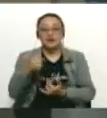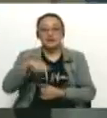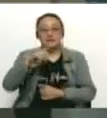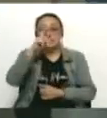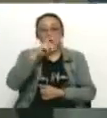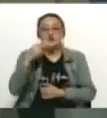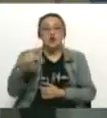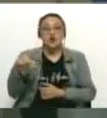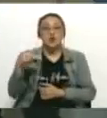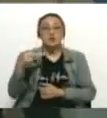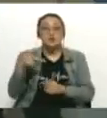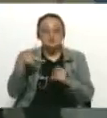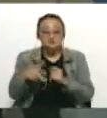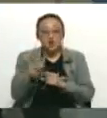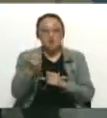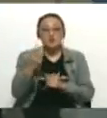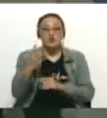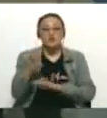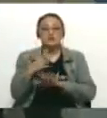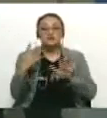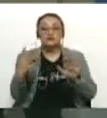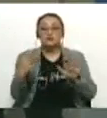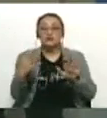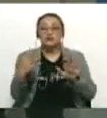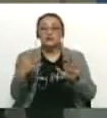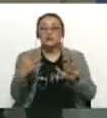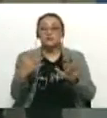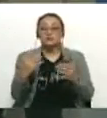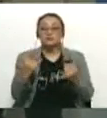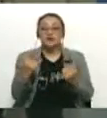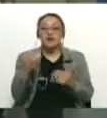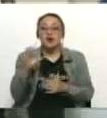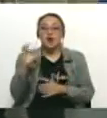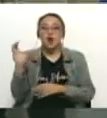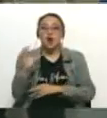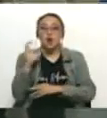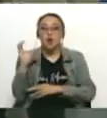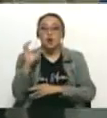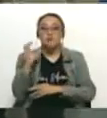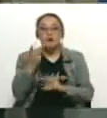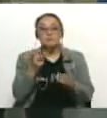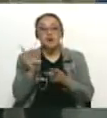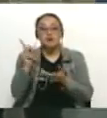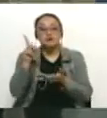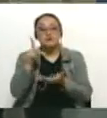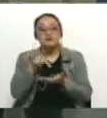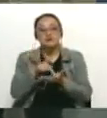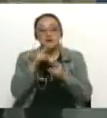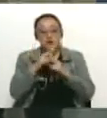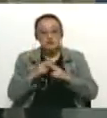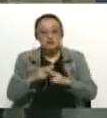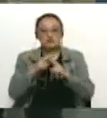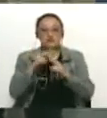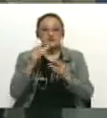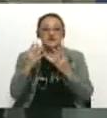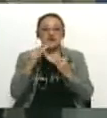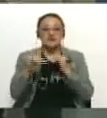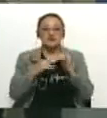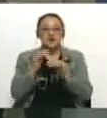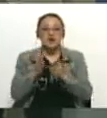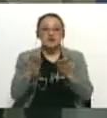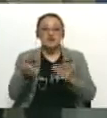en noviembre, cuando inauguremos la número 19, tendremos a Colombia como país invitado de honor en la Feria Internacional del Libro de Venezuela.